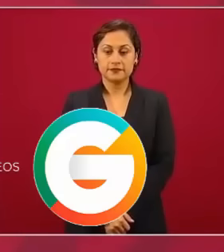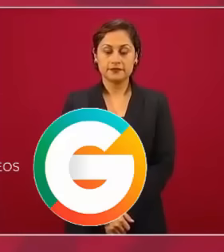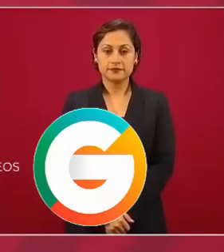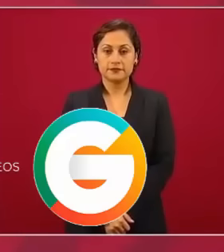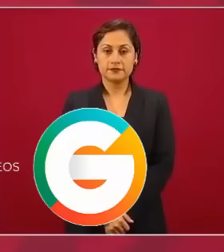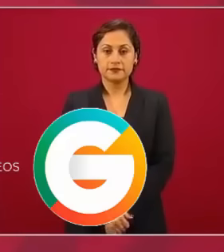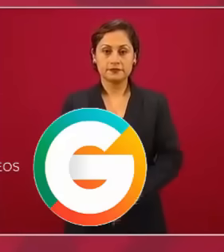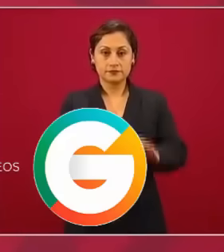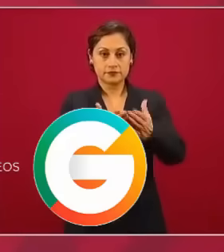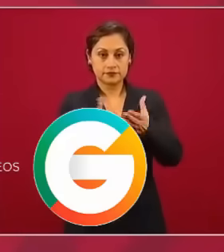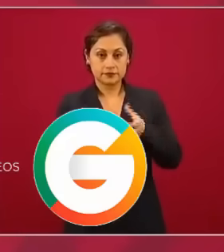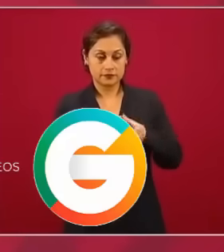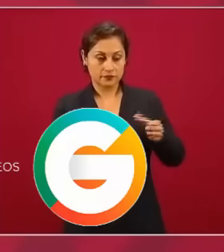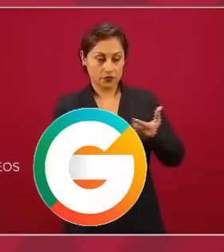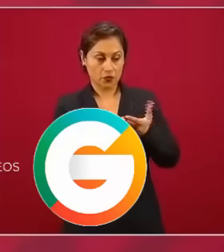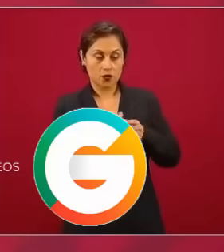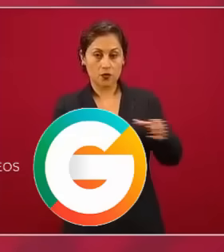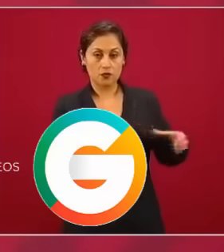grupos,